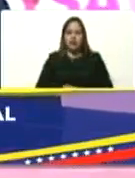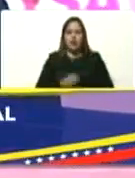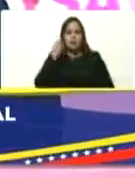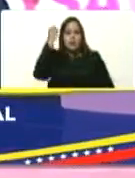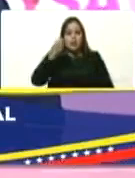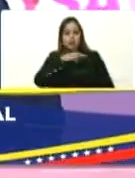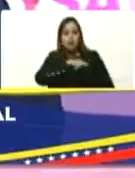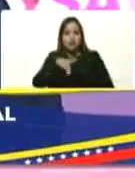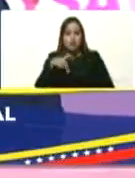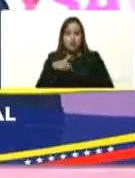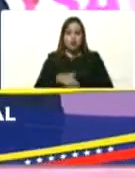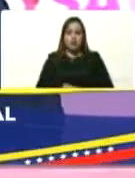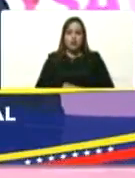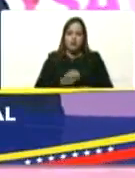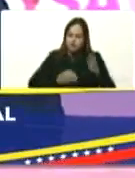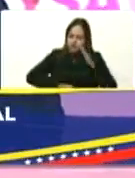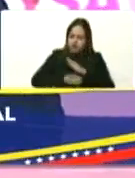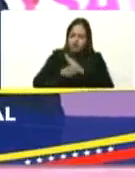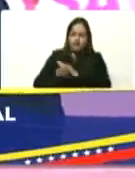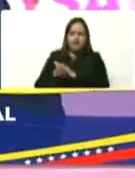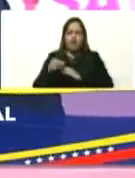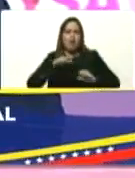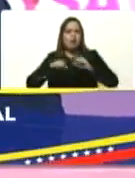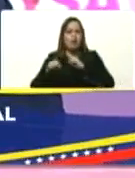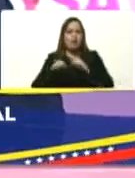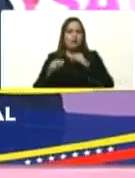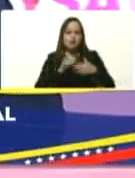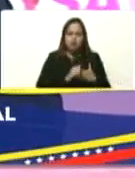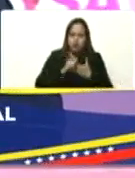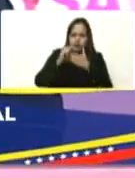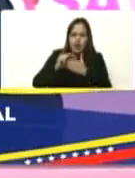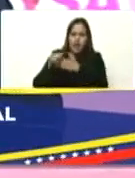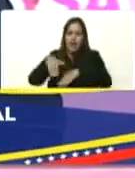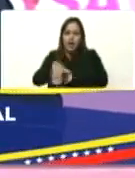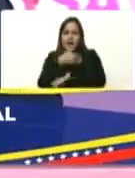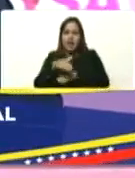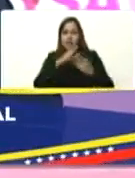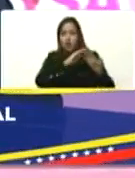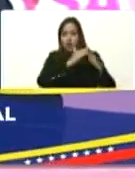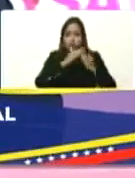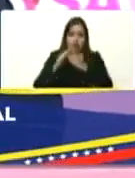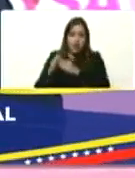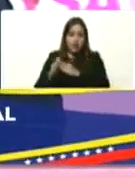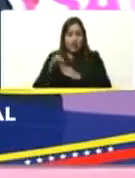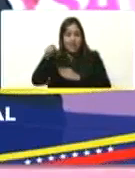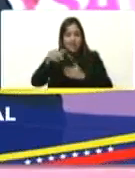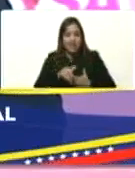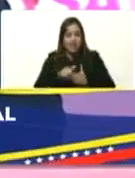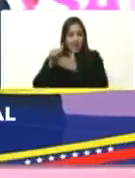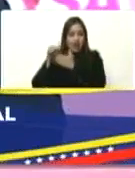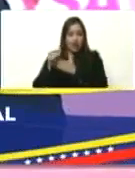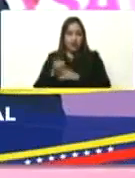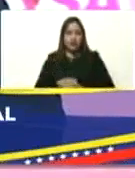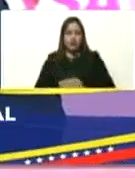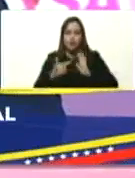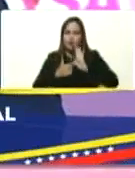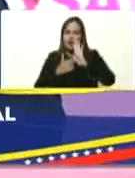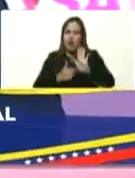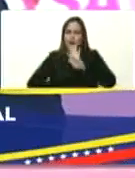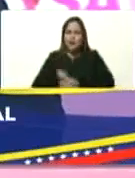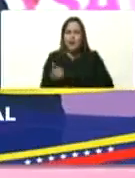nosotras que con la movilización permanente de este liderazgo de calle, de comunidad, de este liderazgo representado en el más